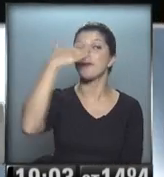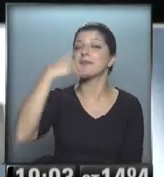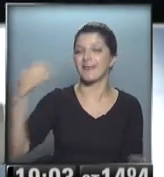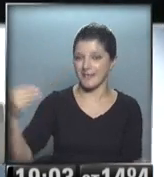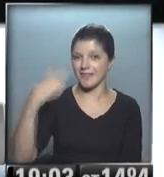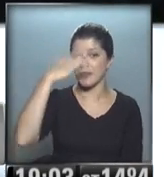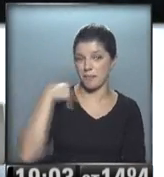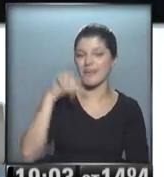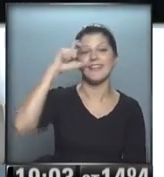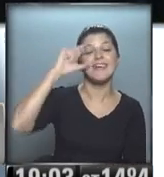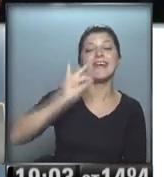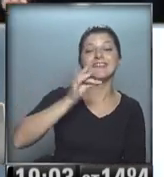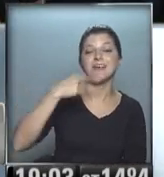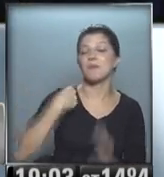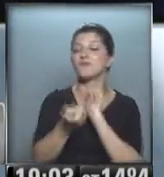después del 10 de diciembre.